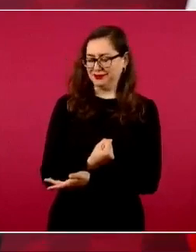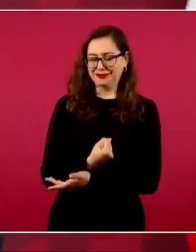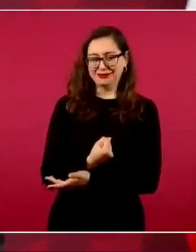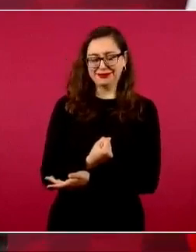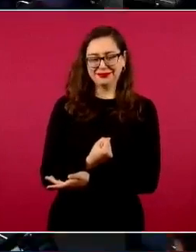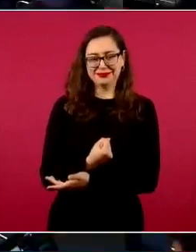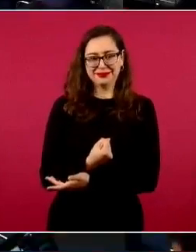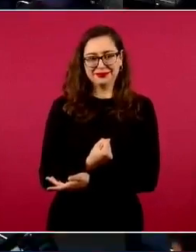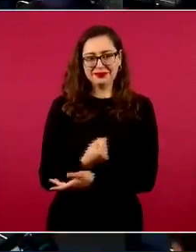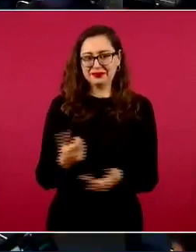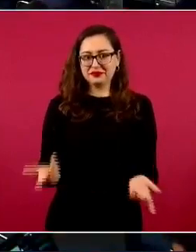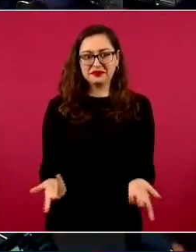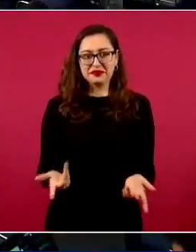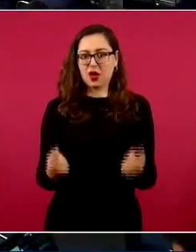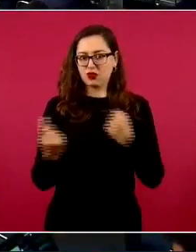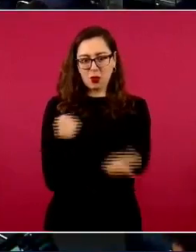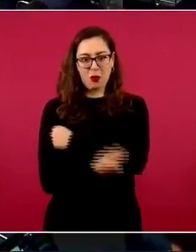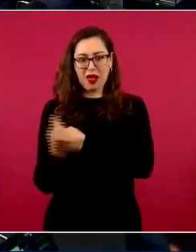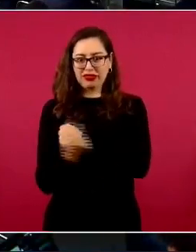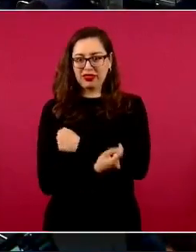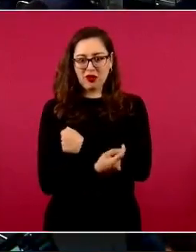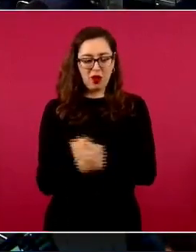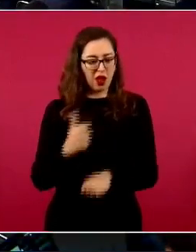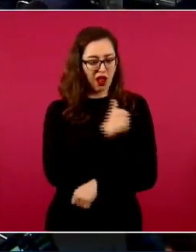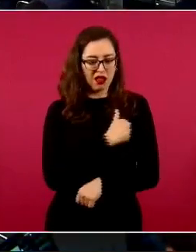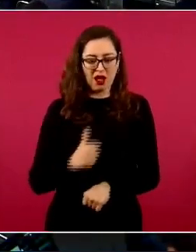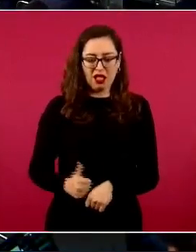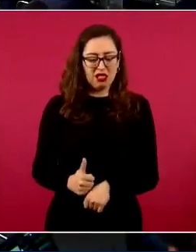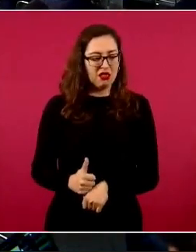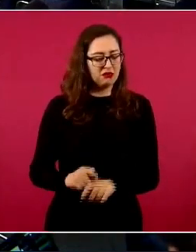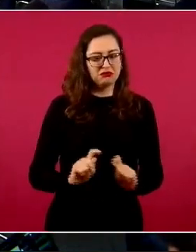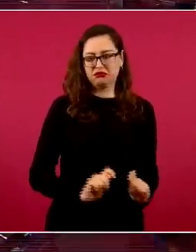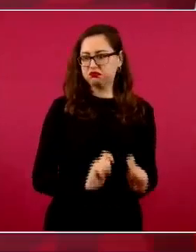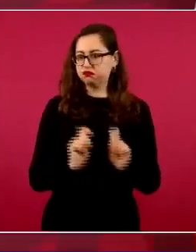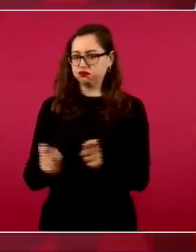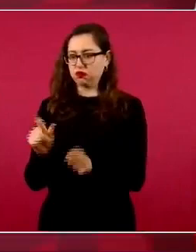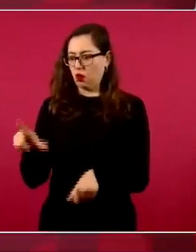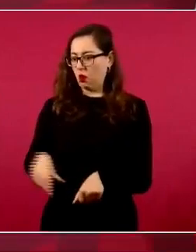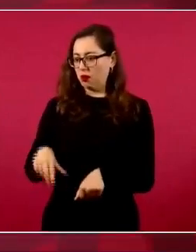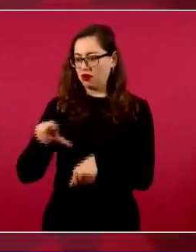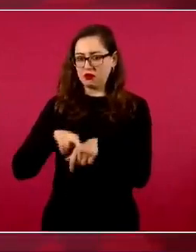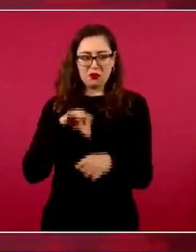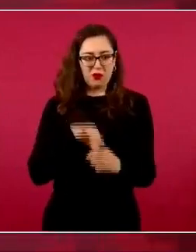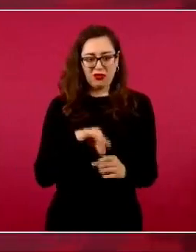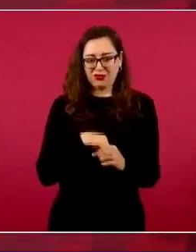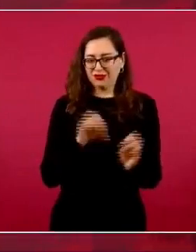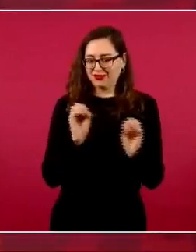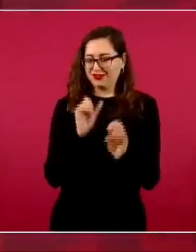Sí, de alcalde lo nombraron gobernador. En cambio, en Michoacán